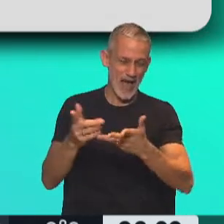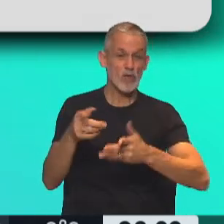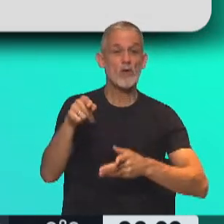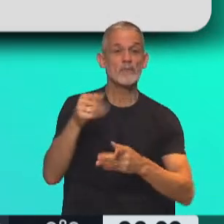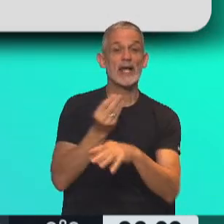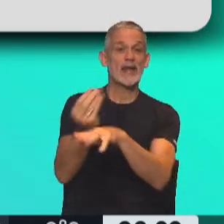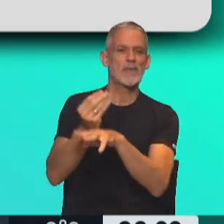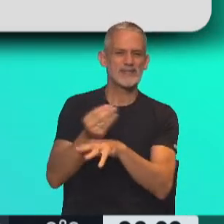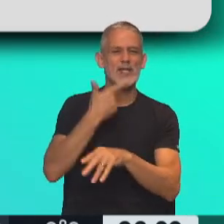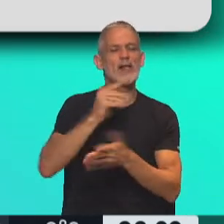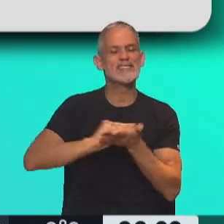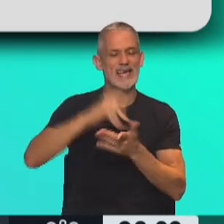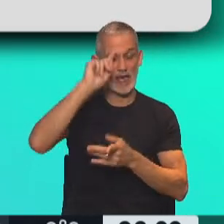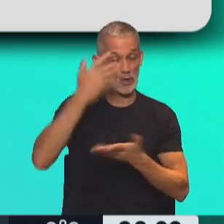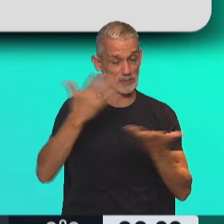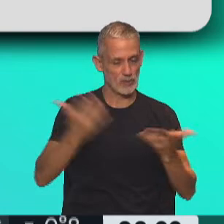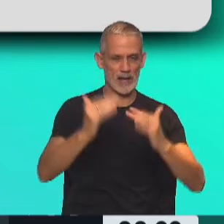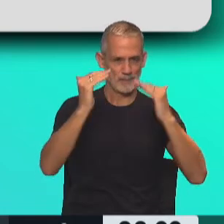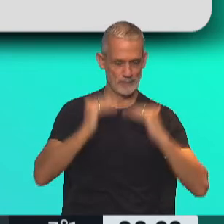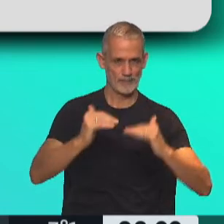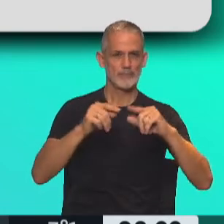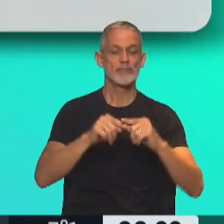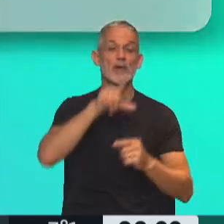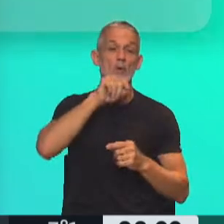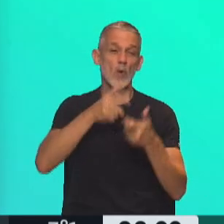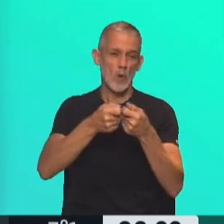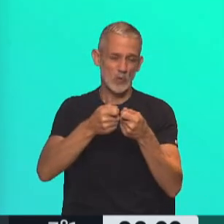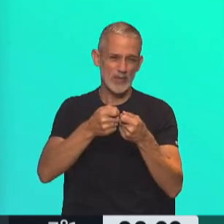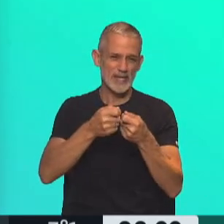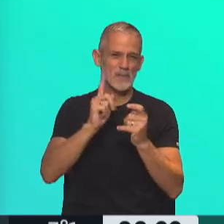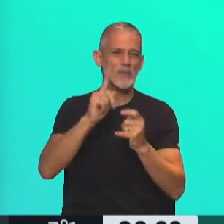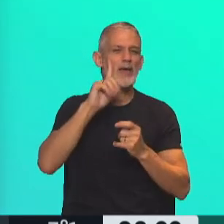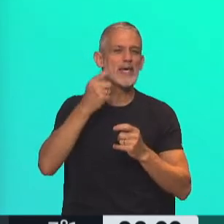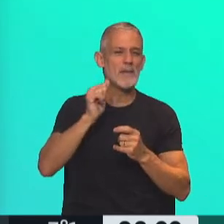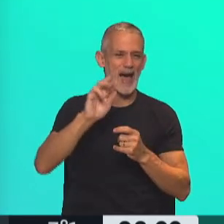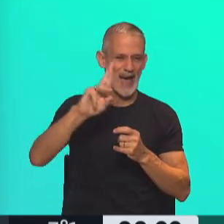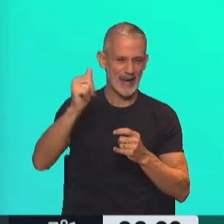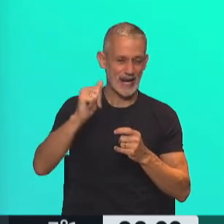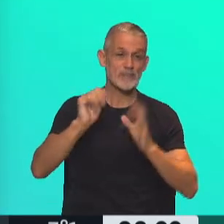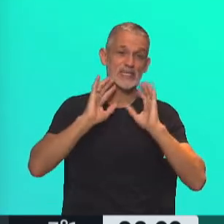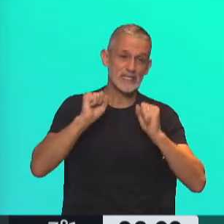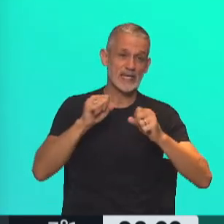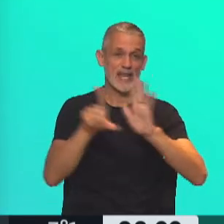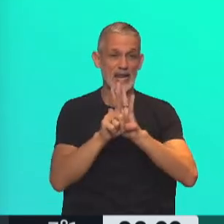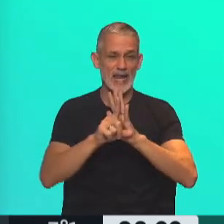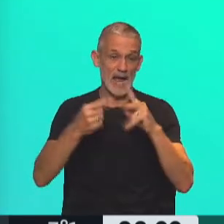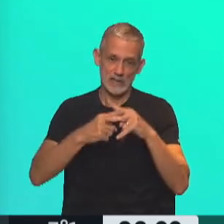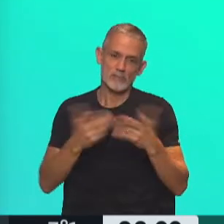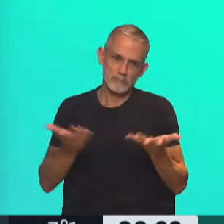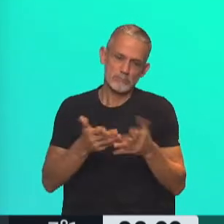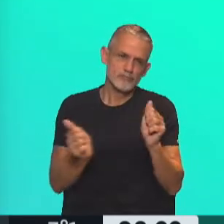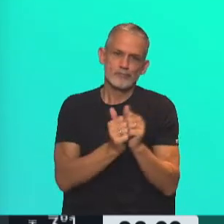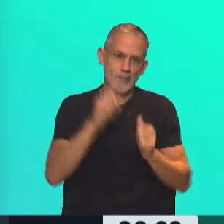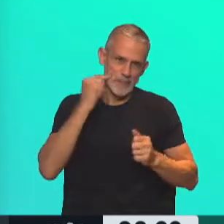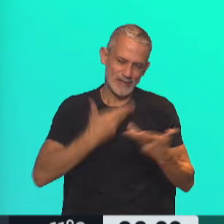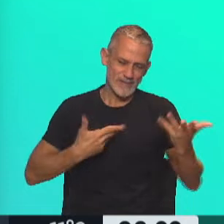representando al Senado Nacional. Sigue el posteo de Vilma Ibarra, la secretaria legal y técnica muy cercana al presidente